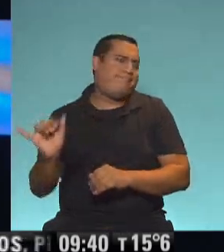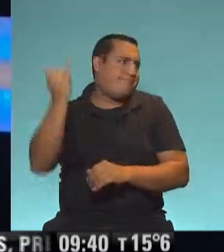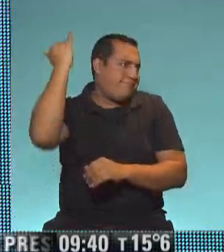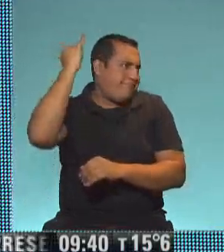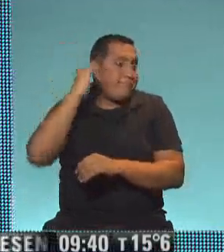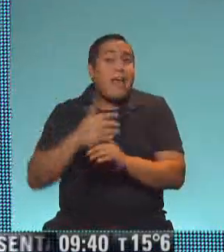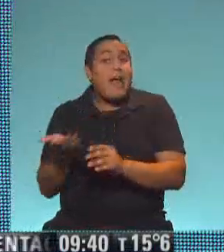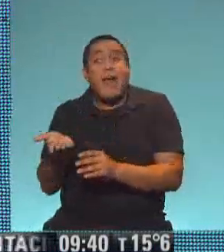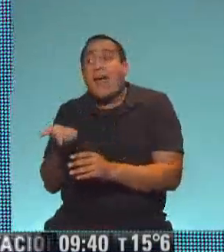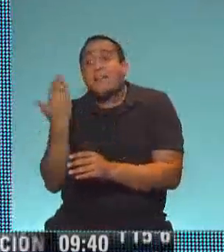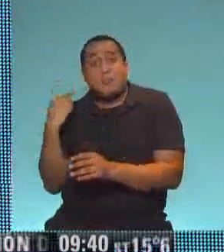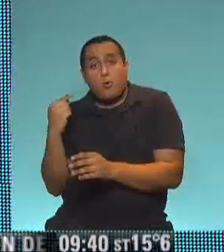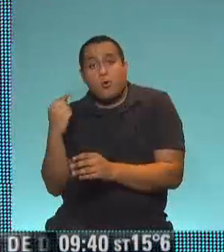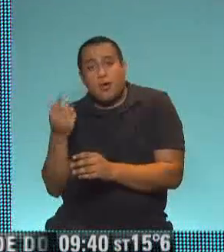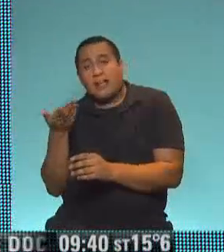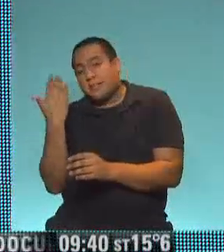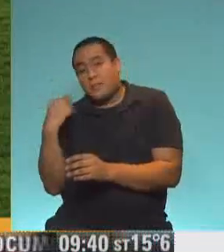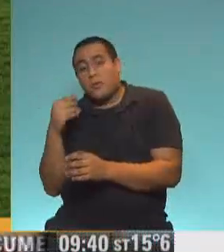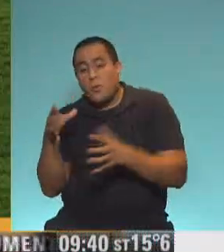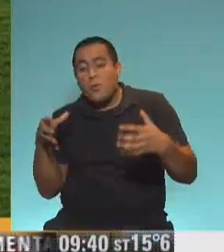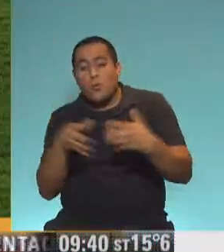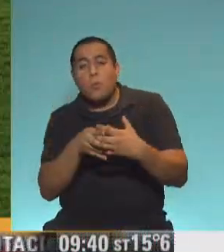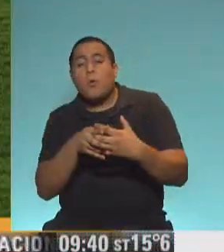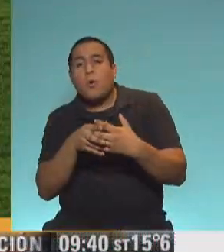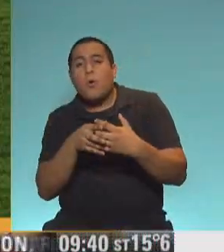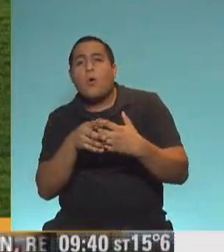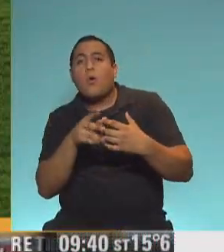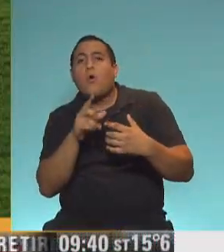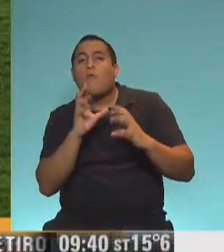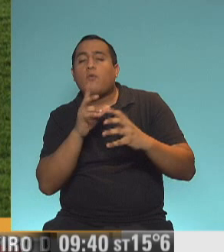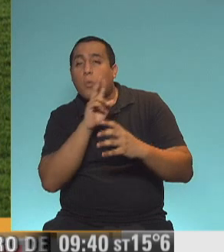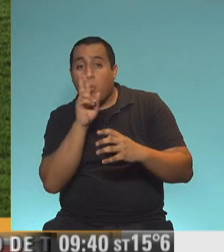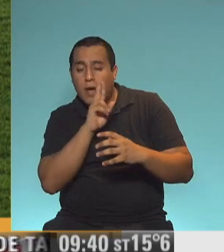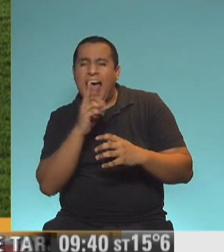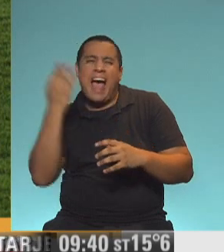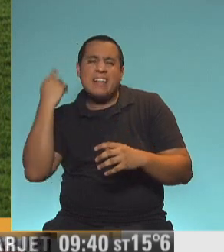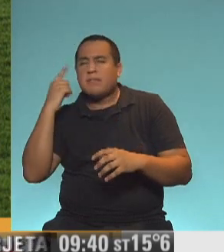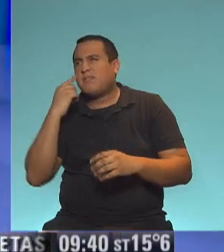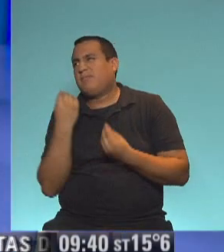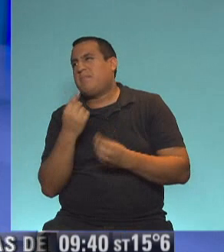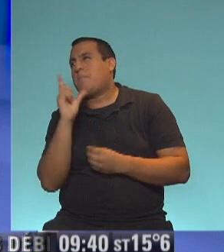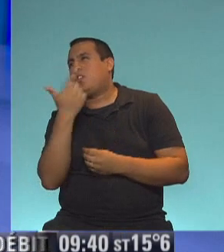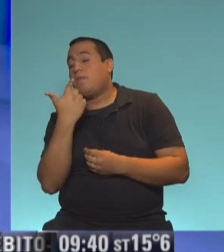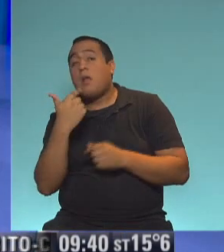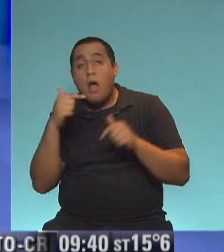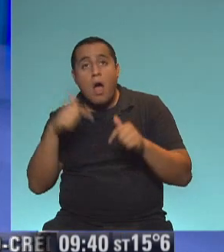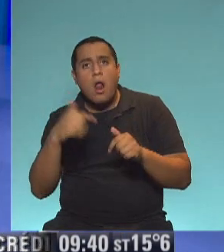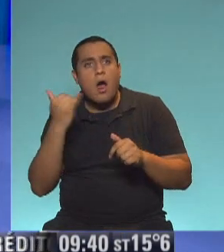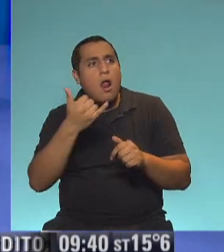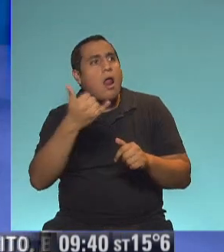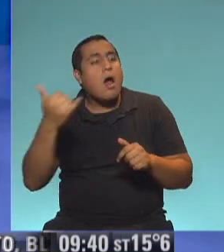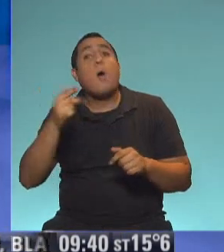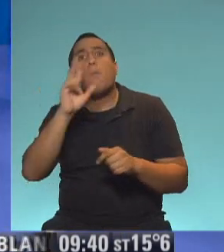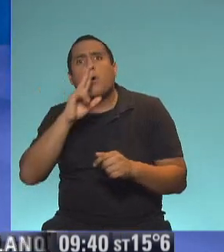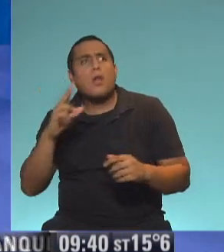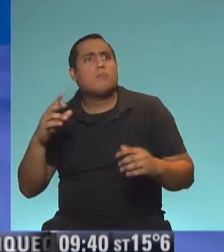eras unas grosas. Y hace poco, viste que hace poco que hay un equipo de fútbol femenino de chicas, era casi impensado. Sí. Y ahora las chicas se